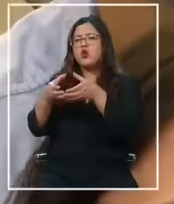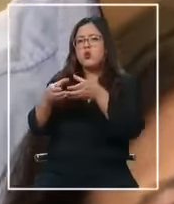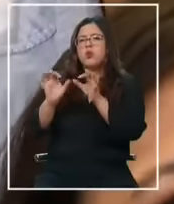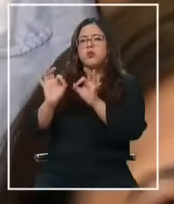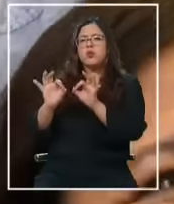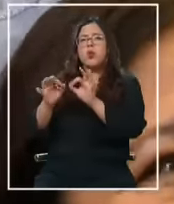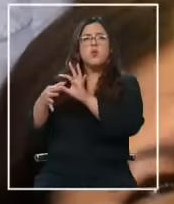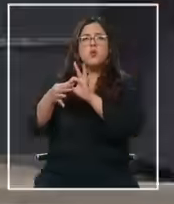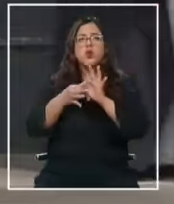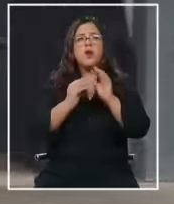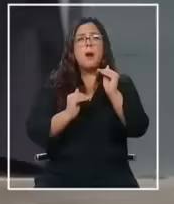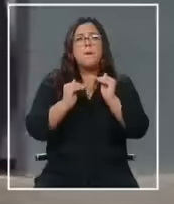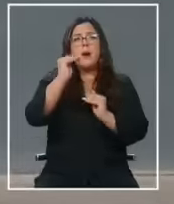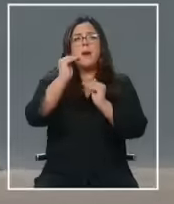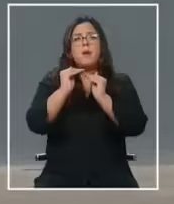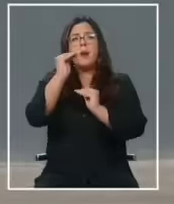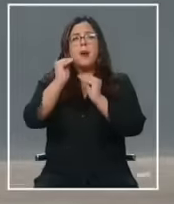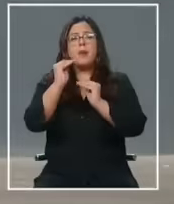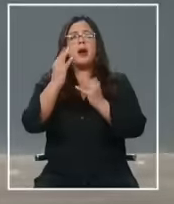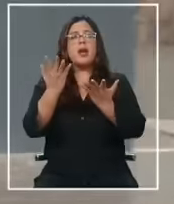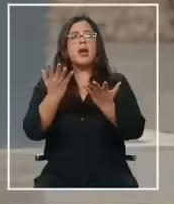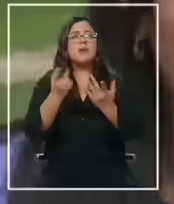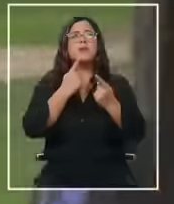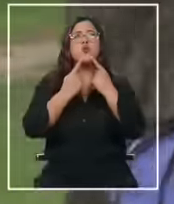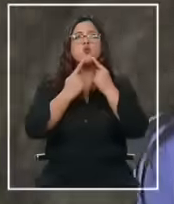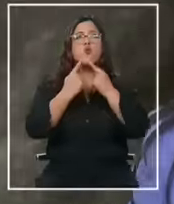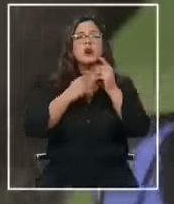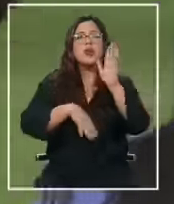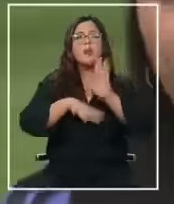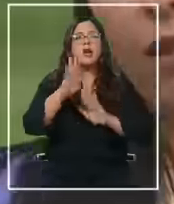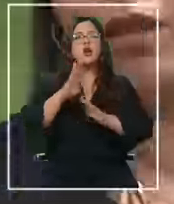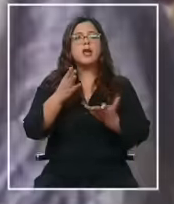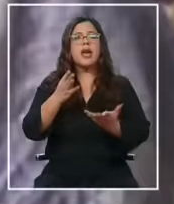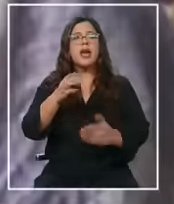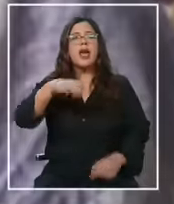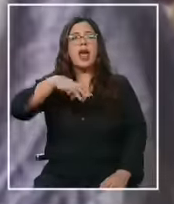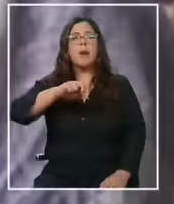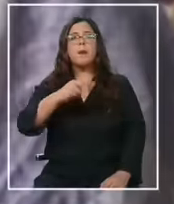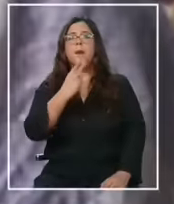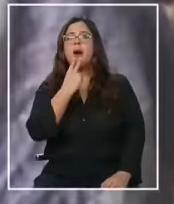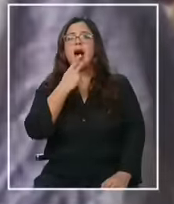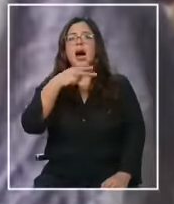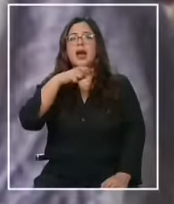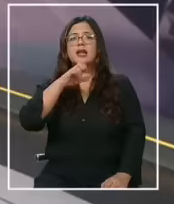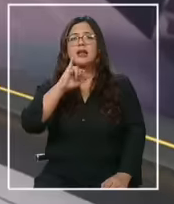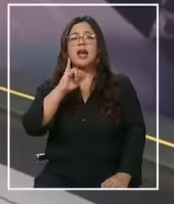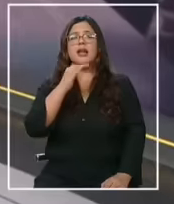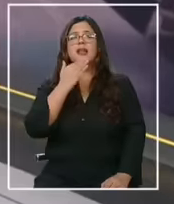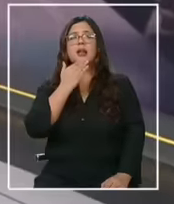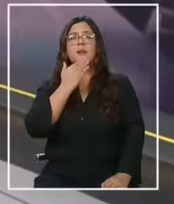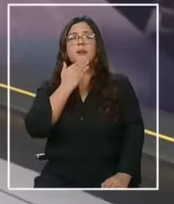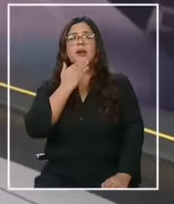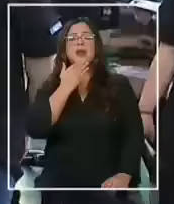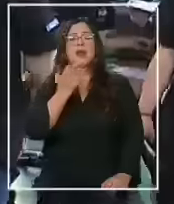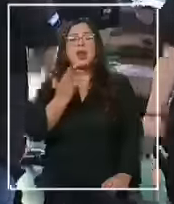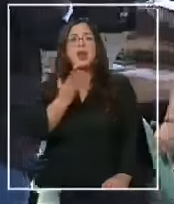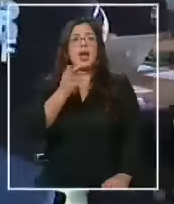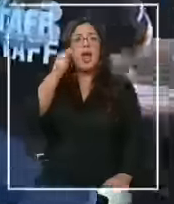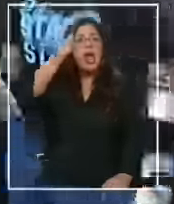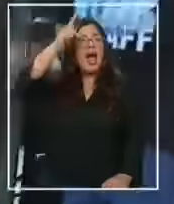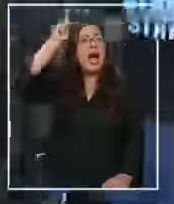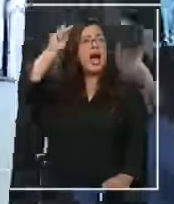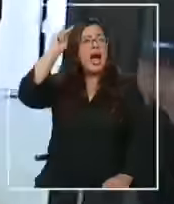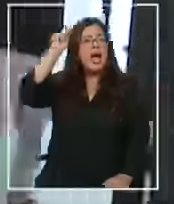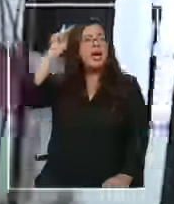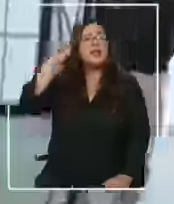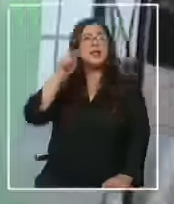la ventaja que le dan las encuestas a la alcaldesa Evelyn Matthei de Chile Vamos y a José Antonio Kast de Republicanos. Ambos lideran